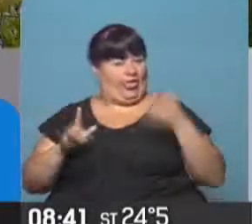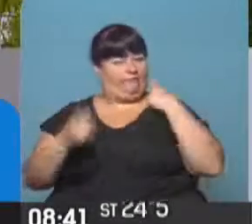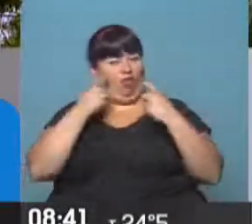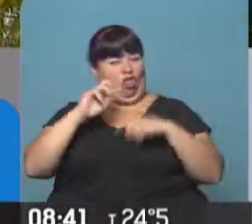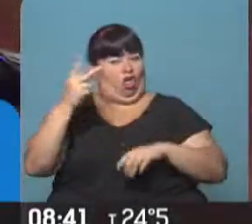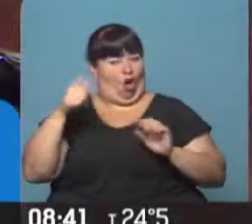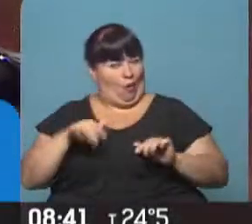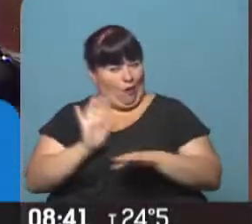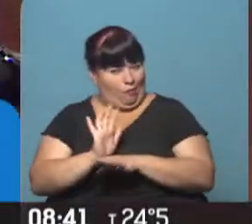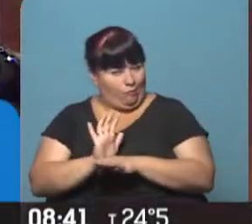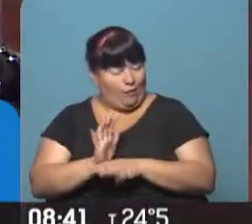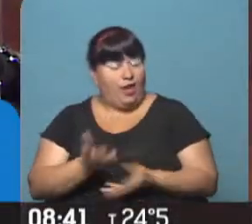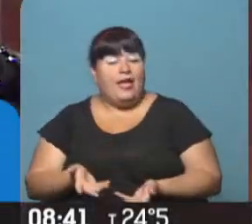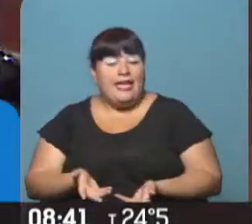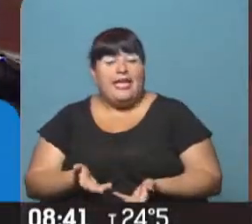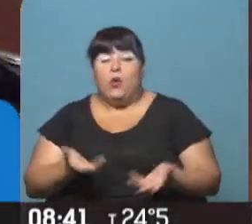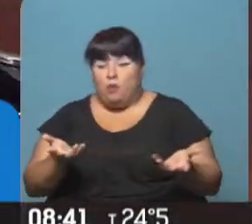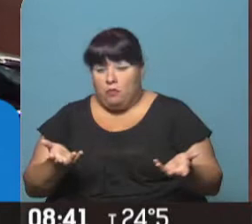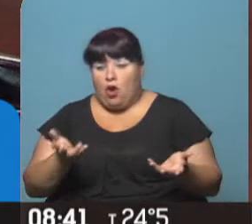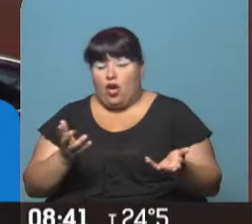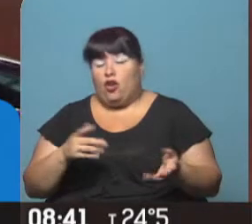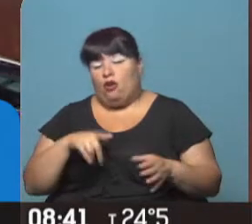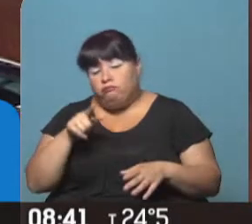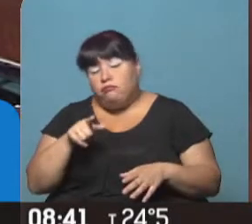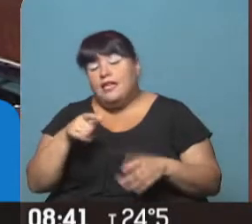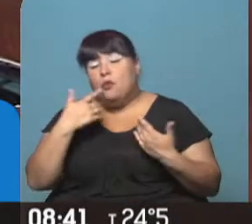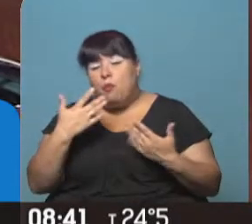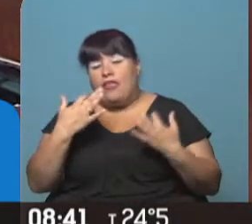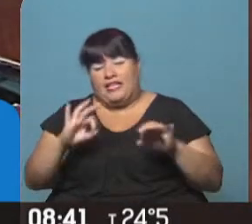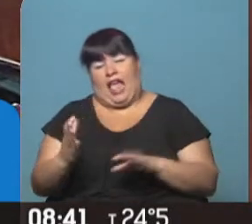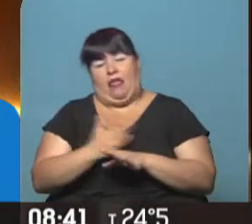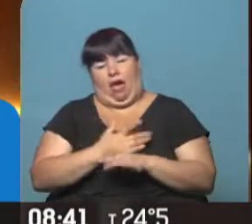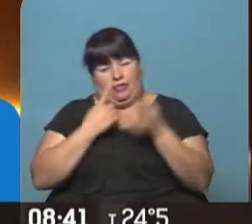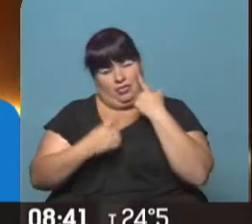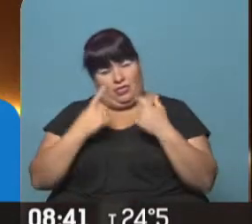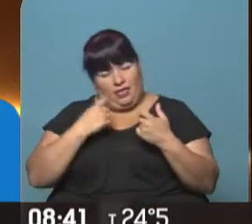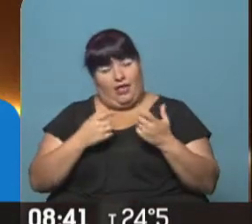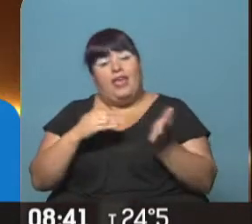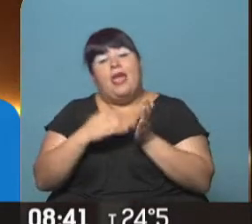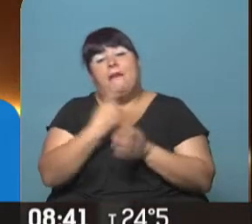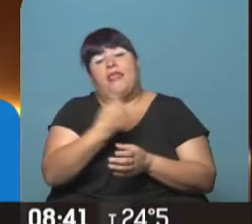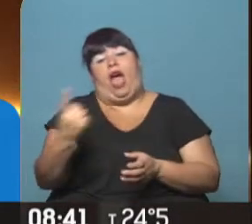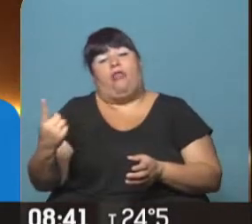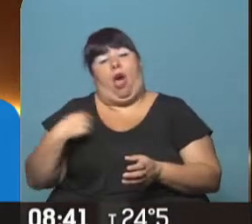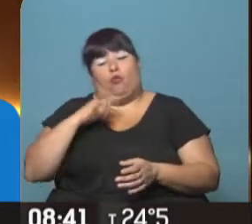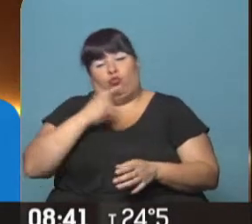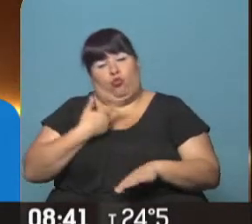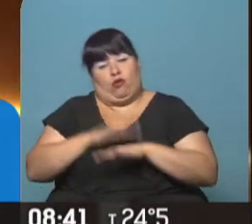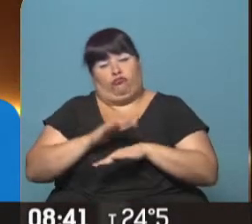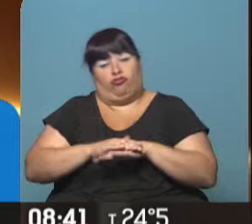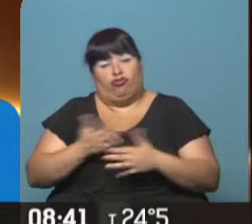precaución. Y bueno, son cosas que se pueden evitar, que dependen de uno y que si